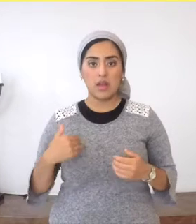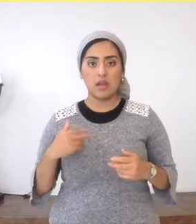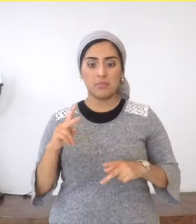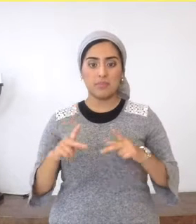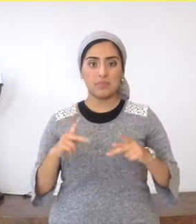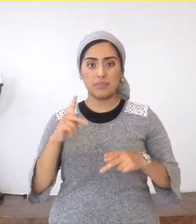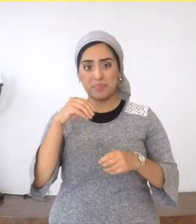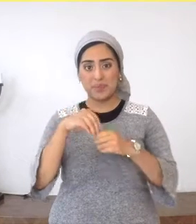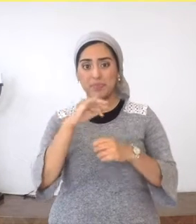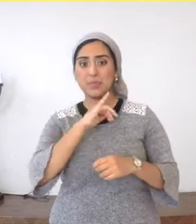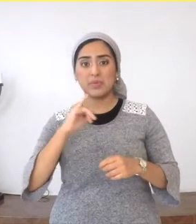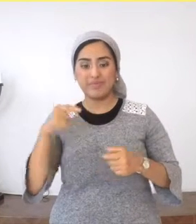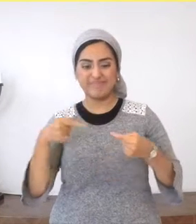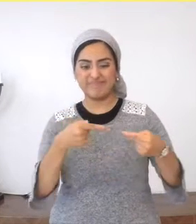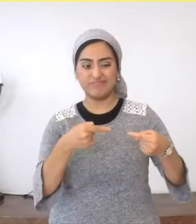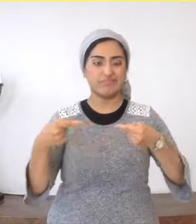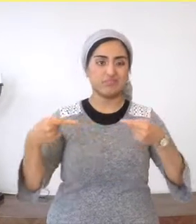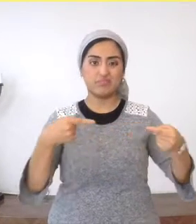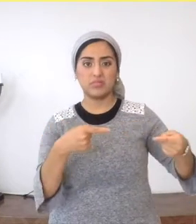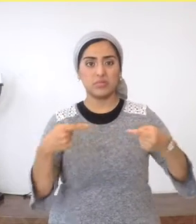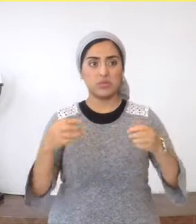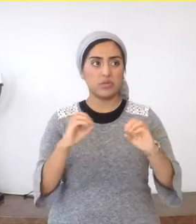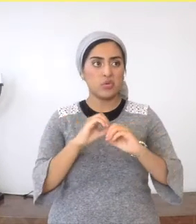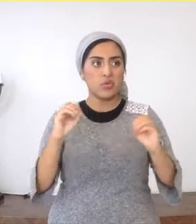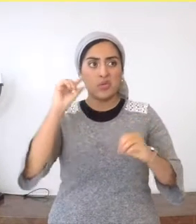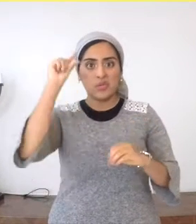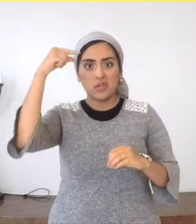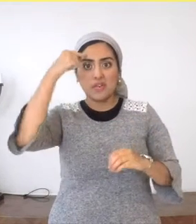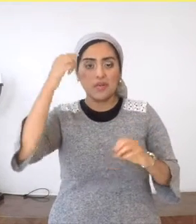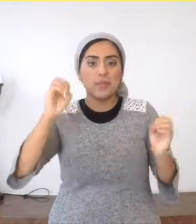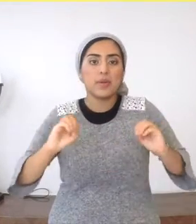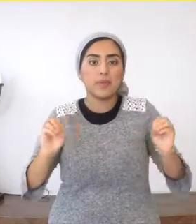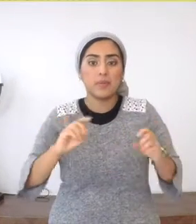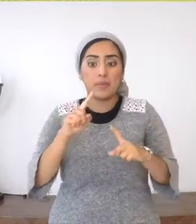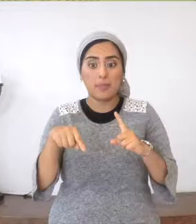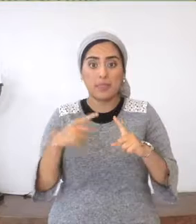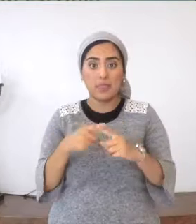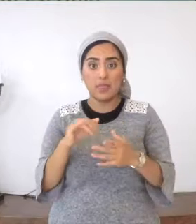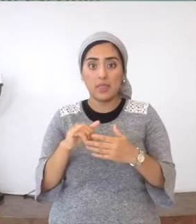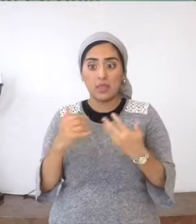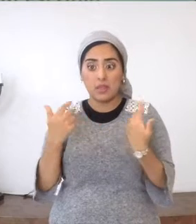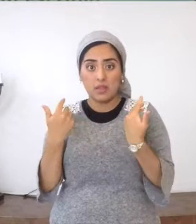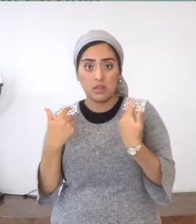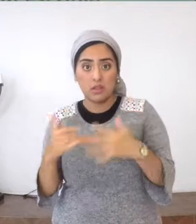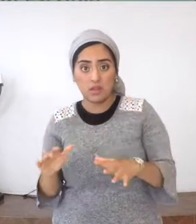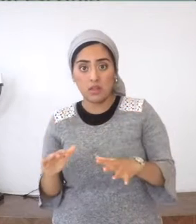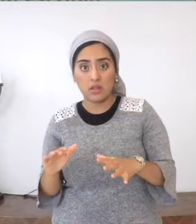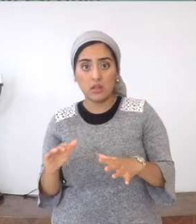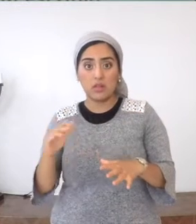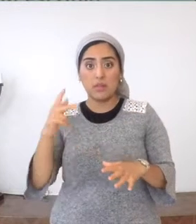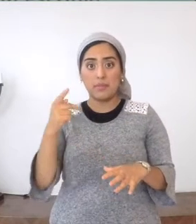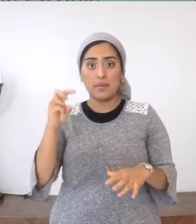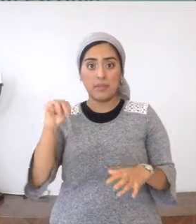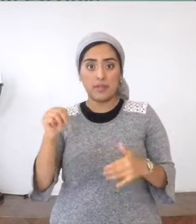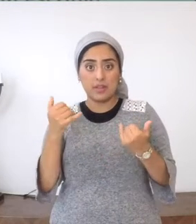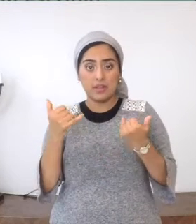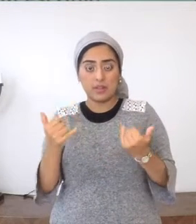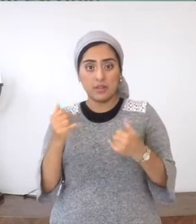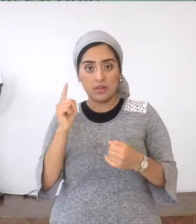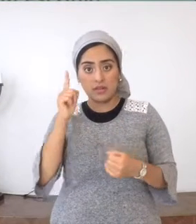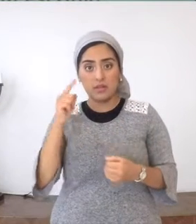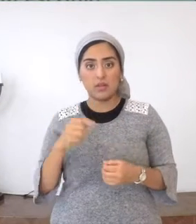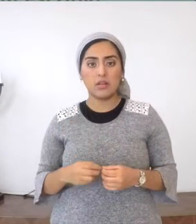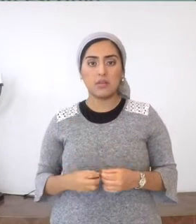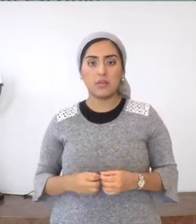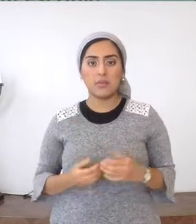Ahorita Por ejemplo Está Dividido Totalmente El pueblo De Israel No hay gobierno Entonces cuando termine